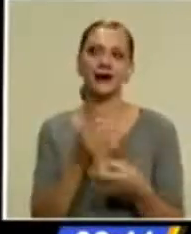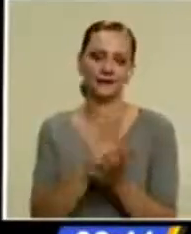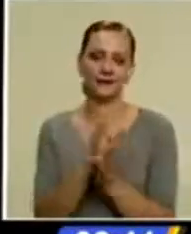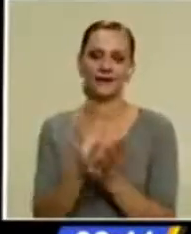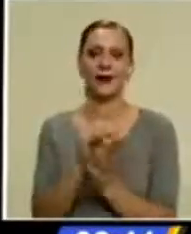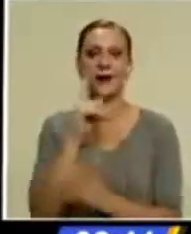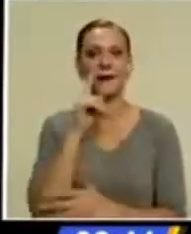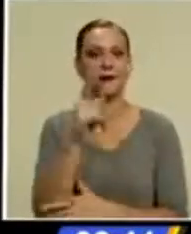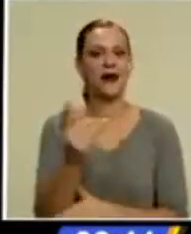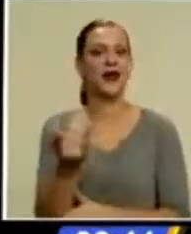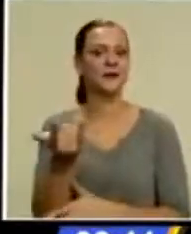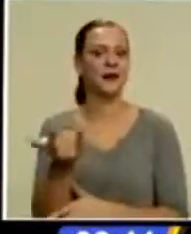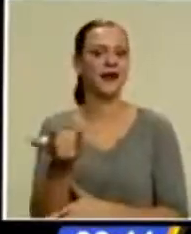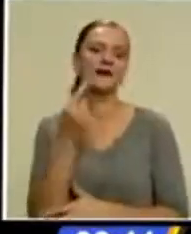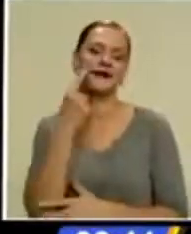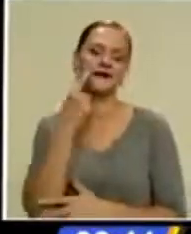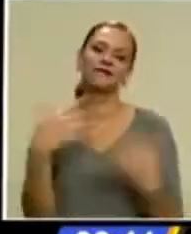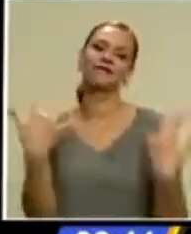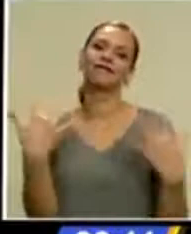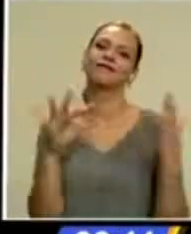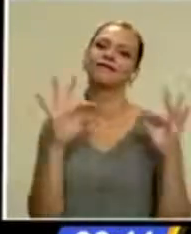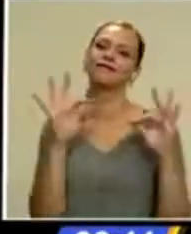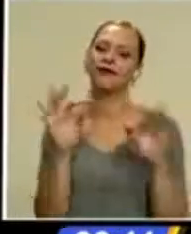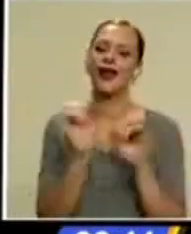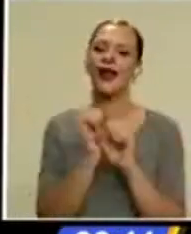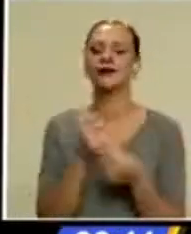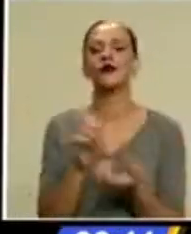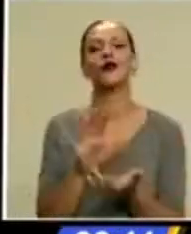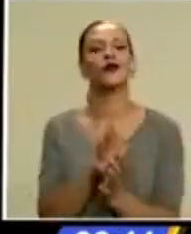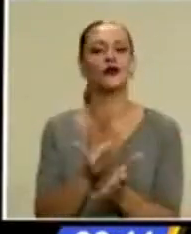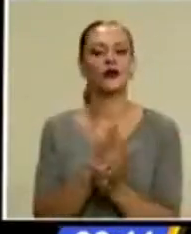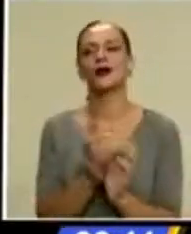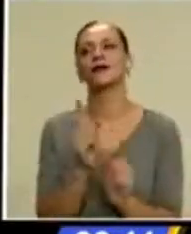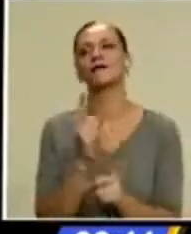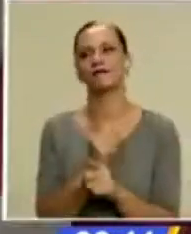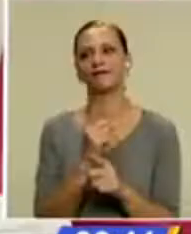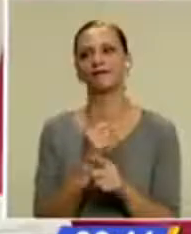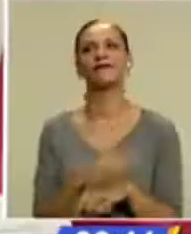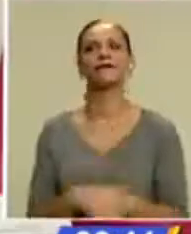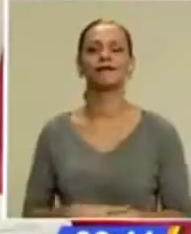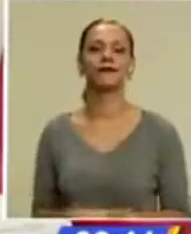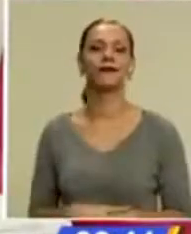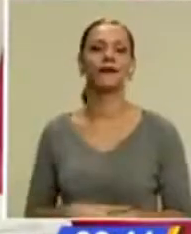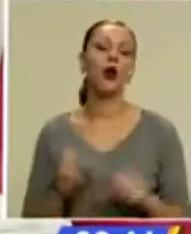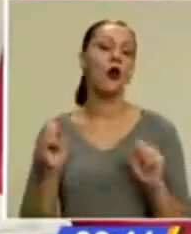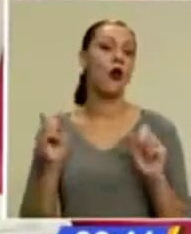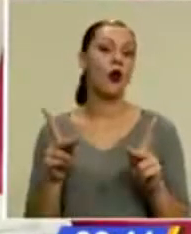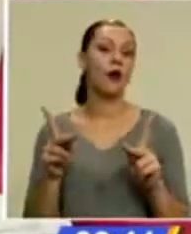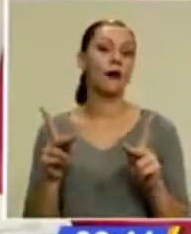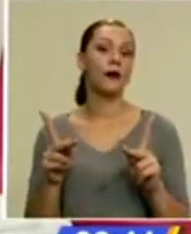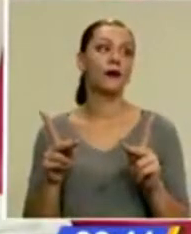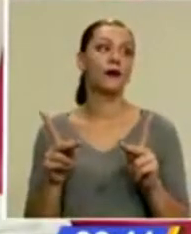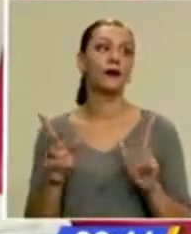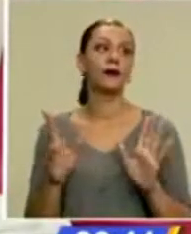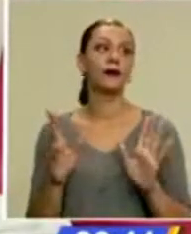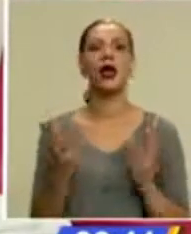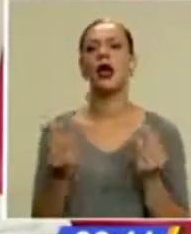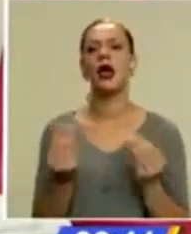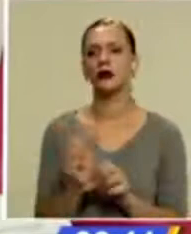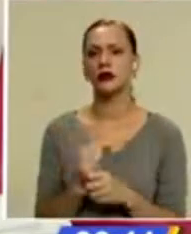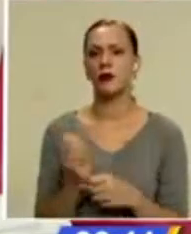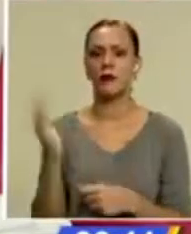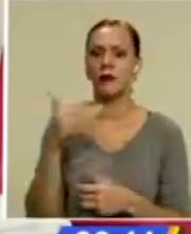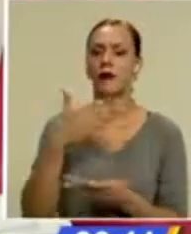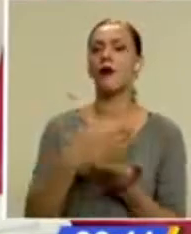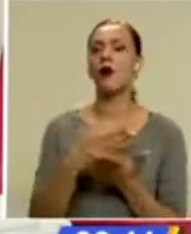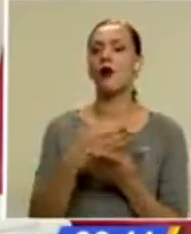que es Spider-Man. Qué artista, haciendo tortillas, exactamente. Ok. Ay, ¿qué hacemos? ¿Nos vamos a un